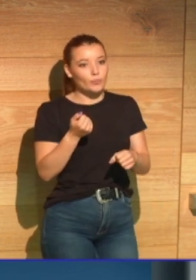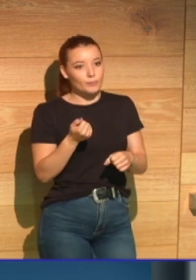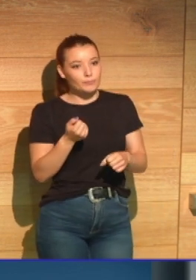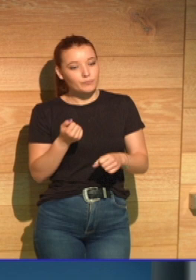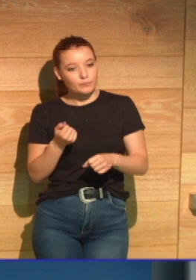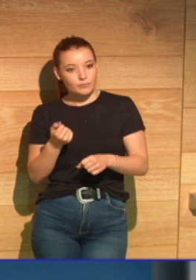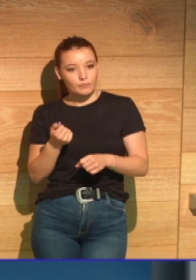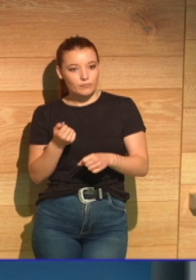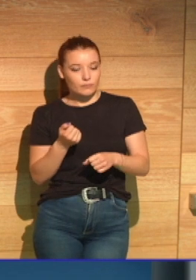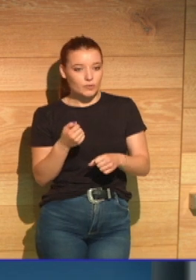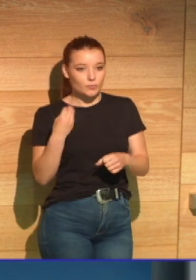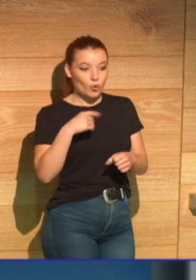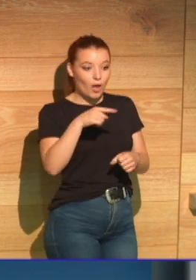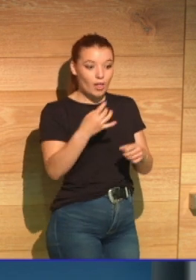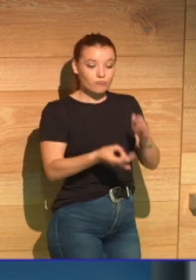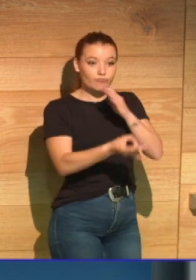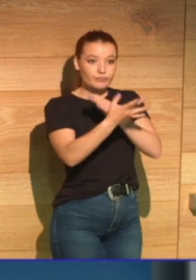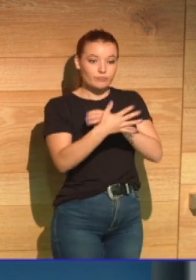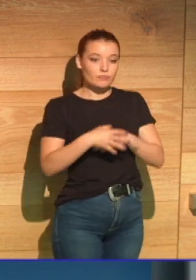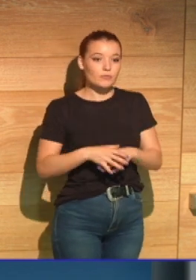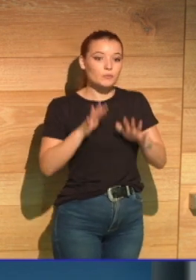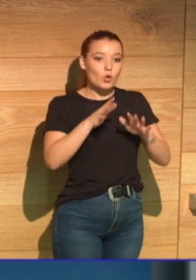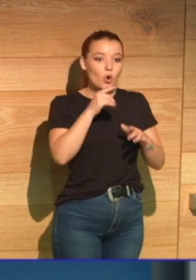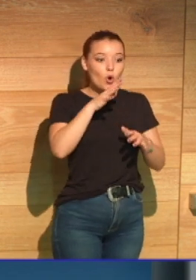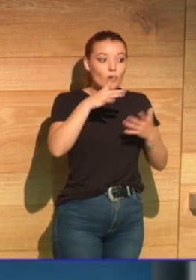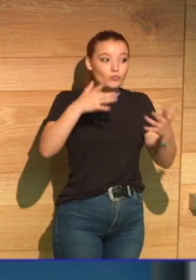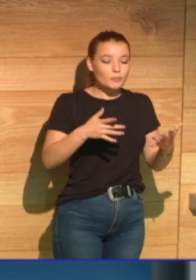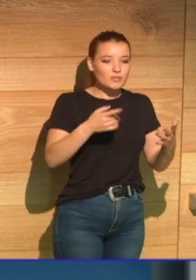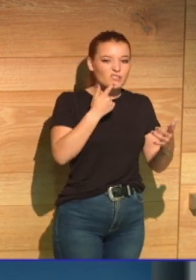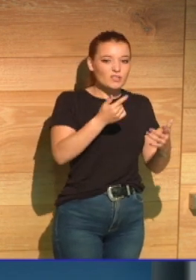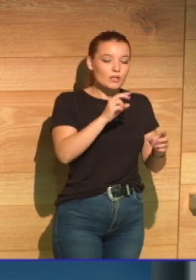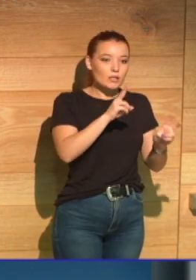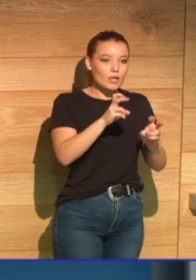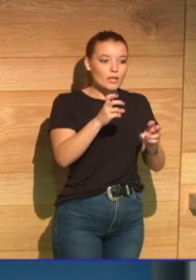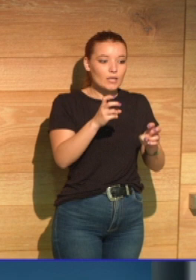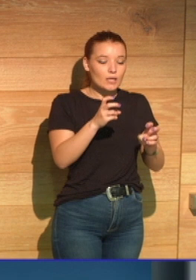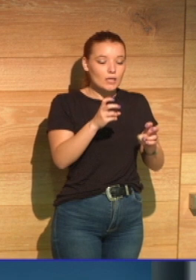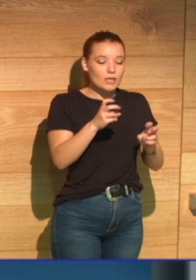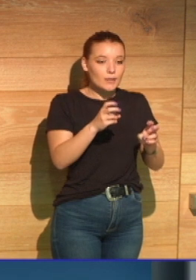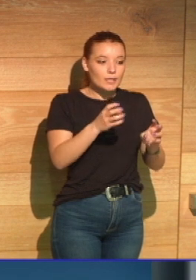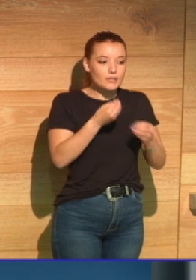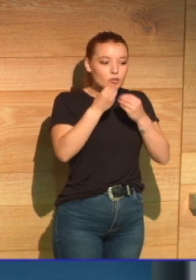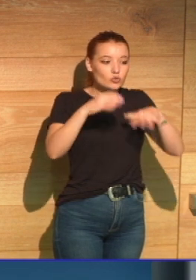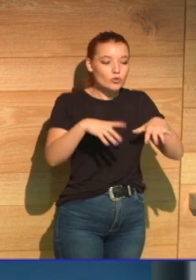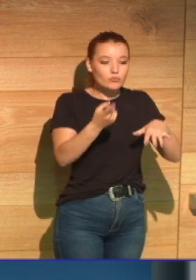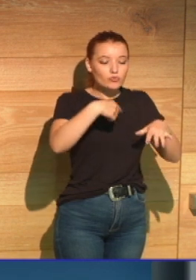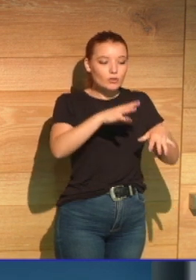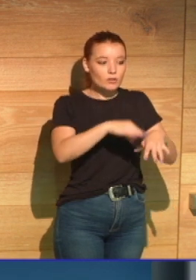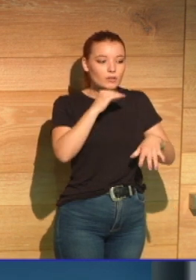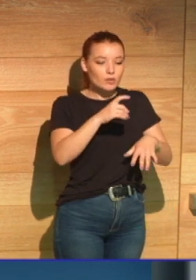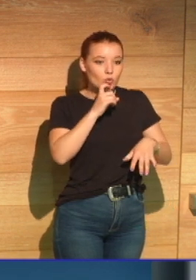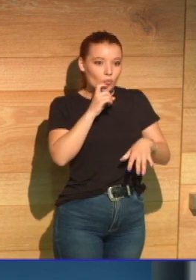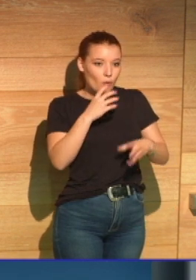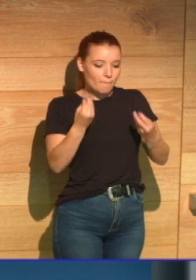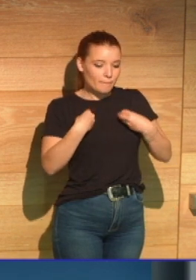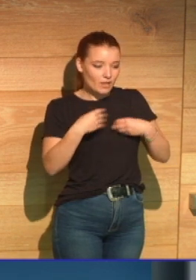donde nace, donde germina el museo, pero hoy habla mucho más de la construcción de la historia y cómo entendemos y transformamos la vida y cómo